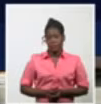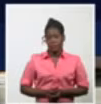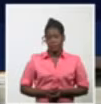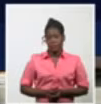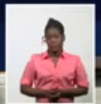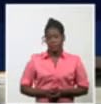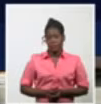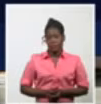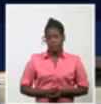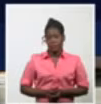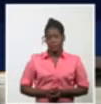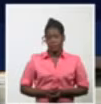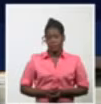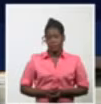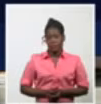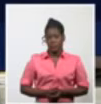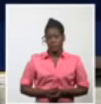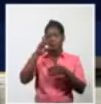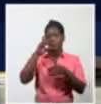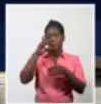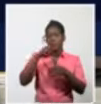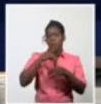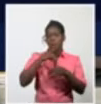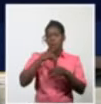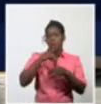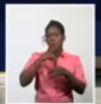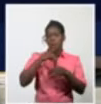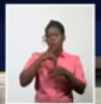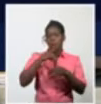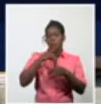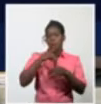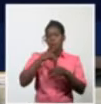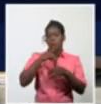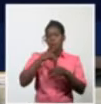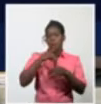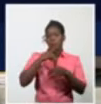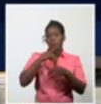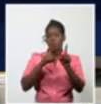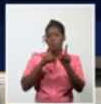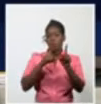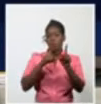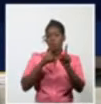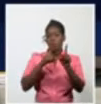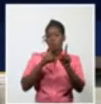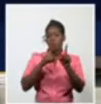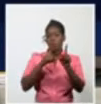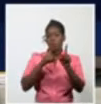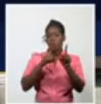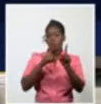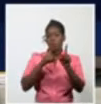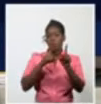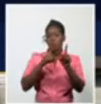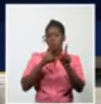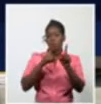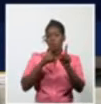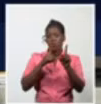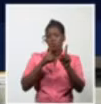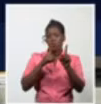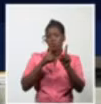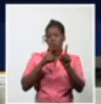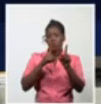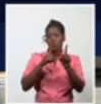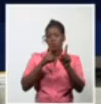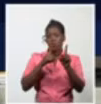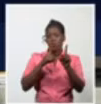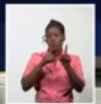Rusia y Cuba, como yo he explicado y se ha explicado en las mesas redondas con el colectivo científico,